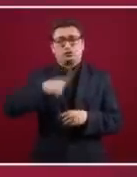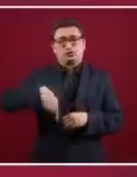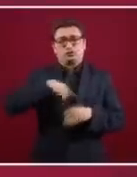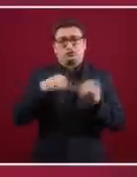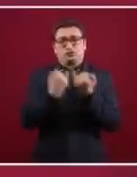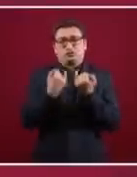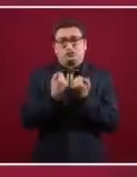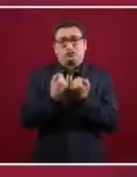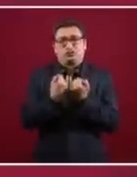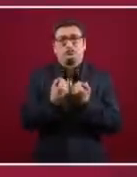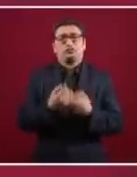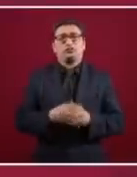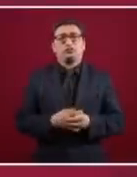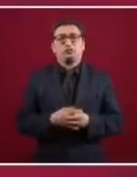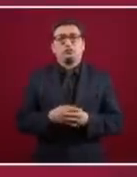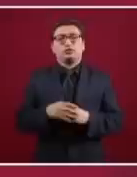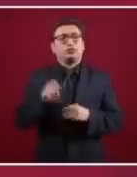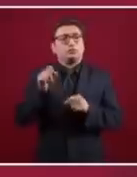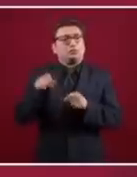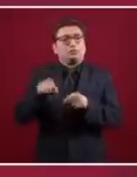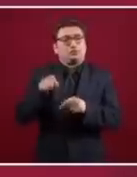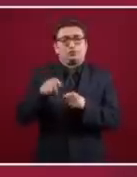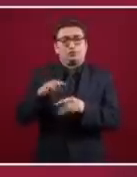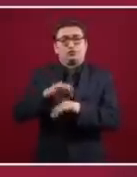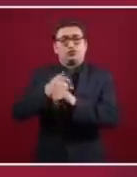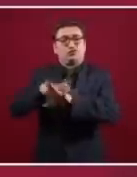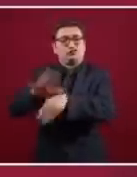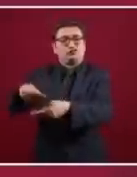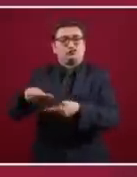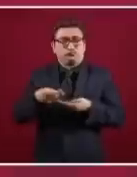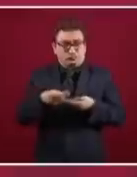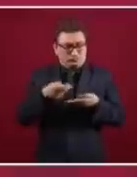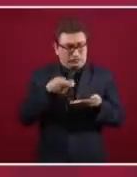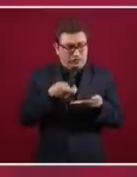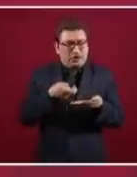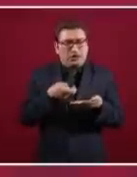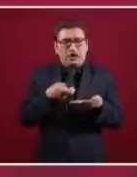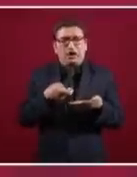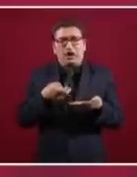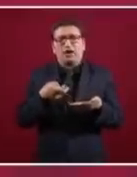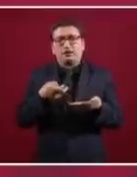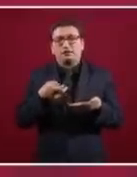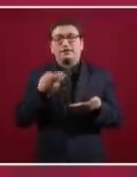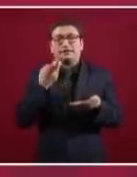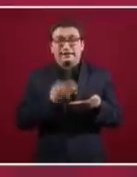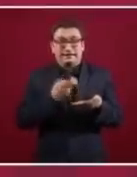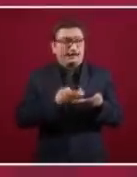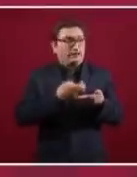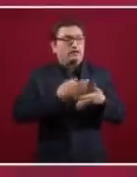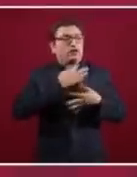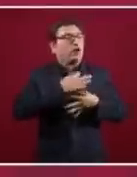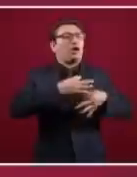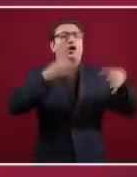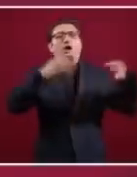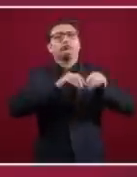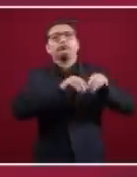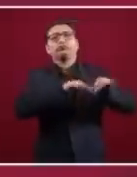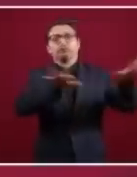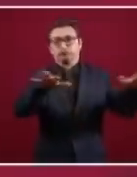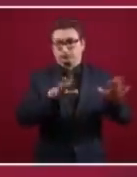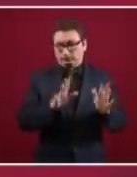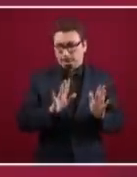y en ese momento nos proporcionen esa información y en la que compartimos